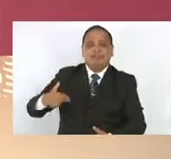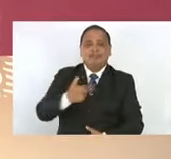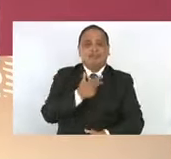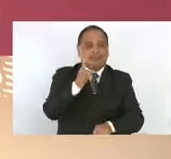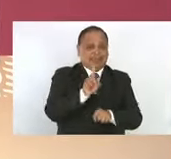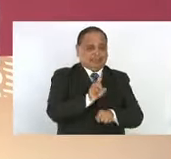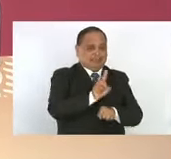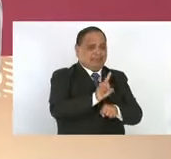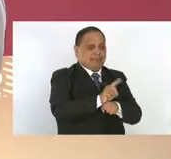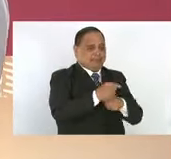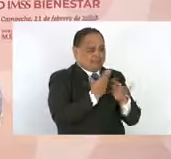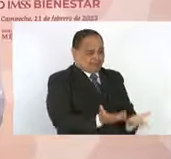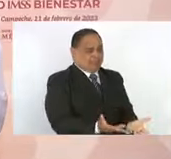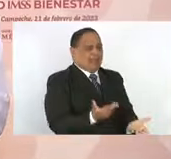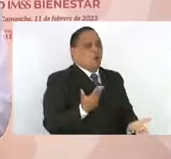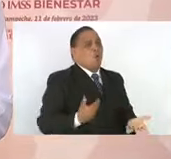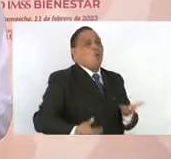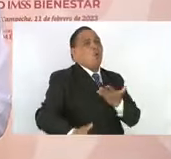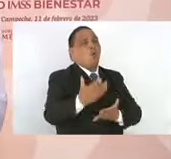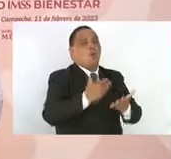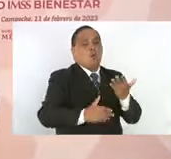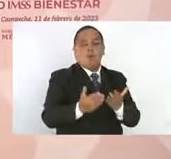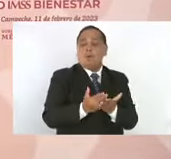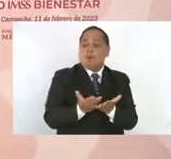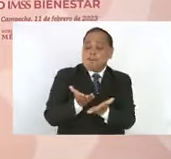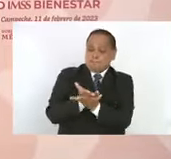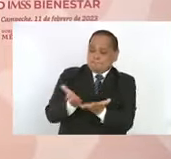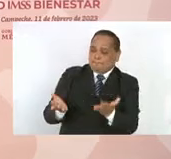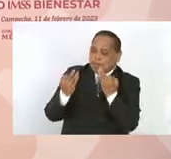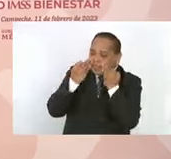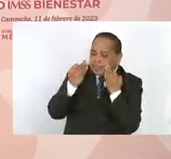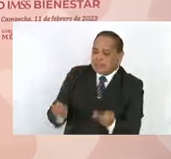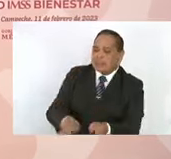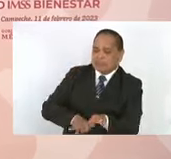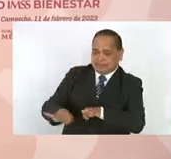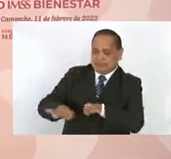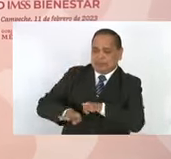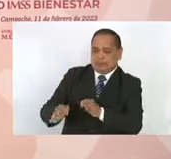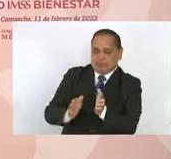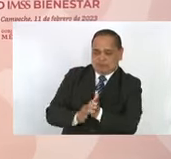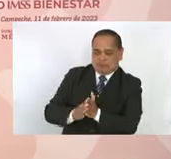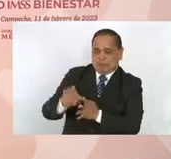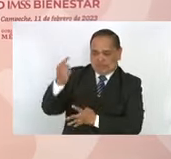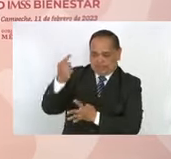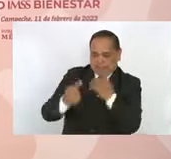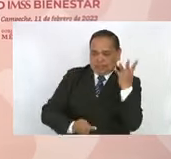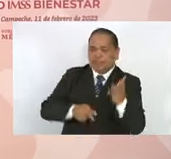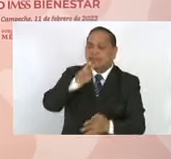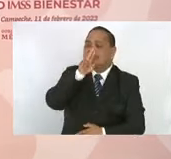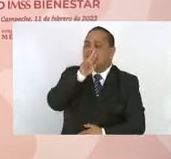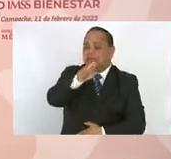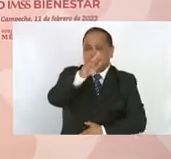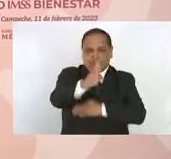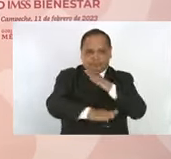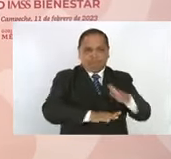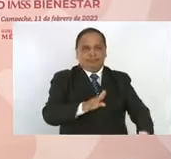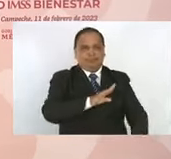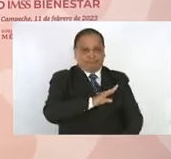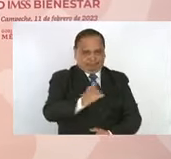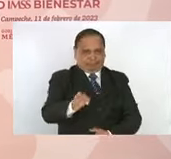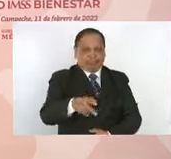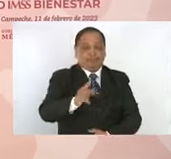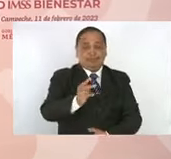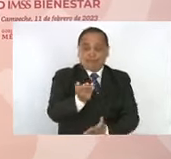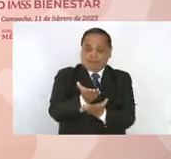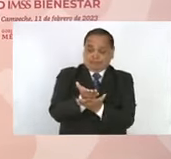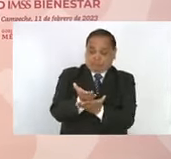a día con orgullo el desempeño profesional de ustedes y los resultados que van obteniendo.